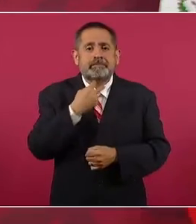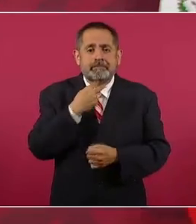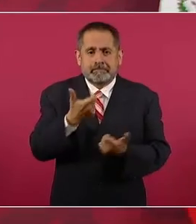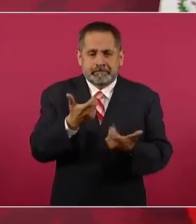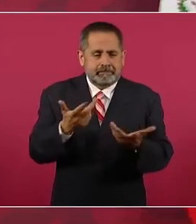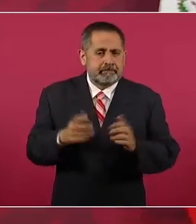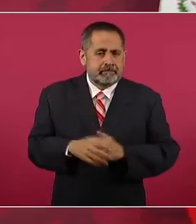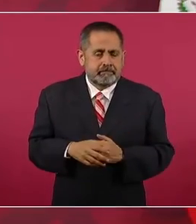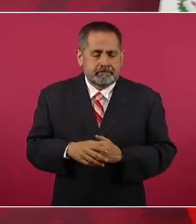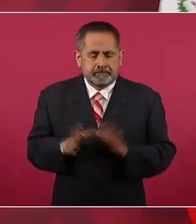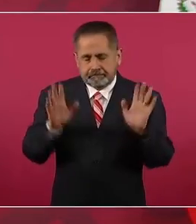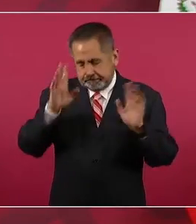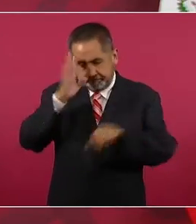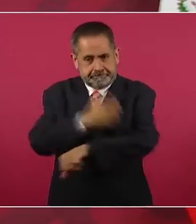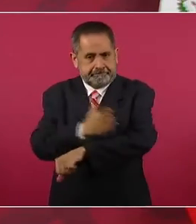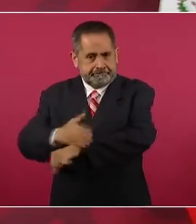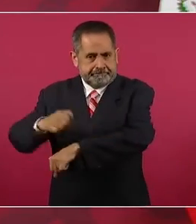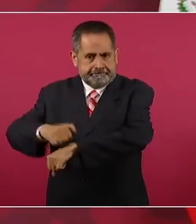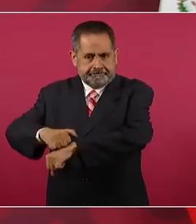Toco madera.